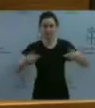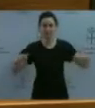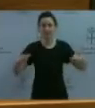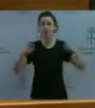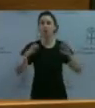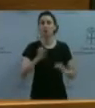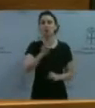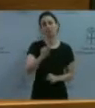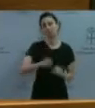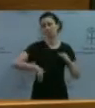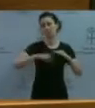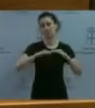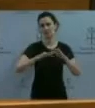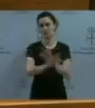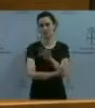Vox.